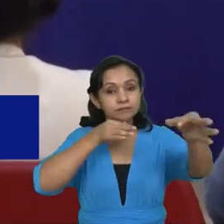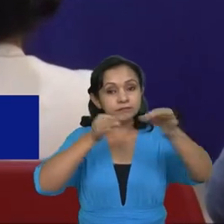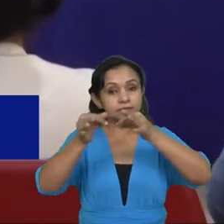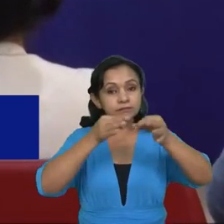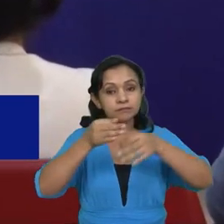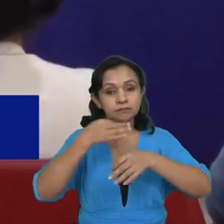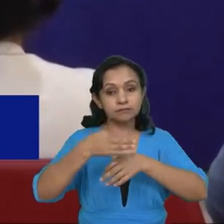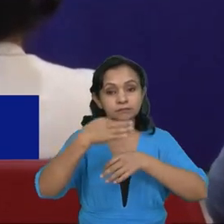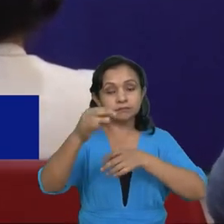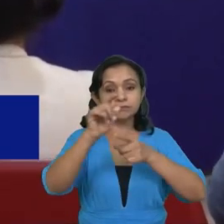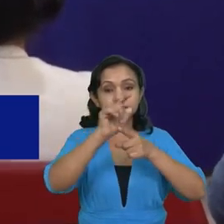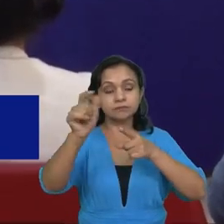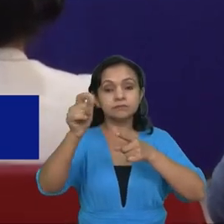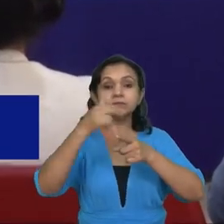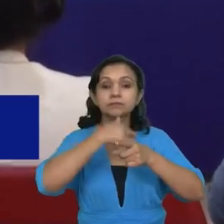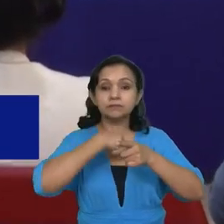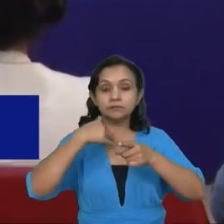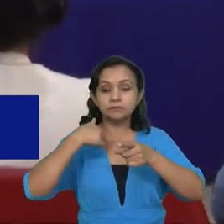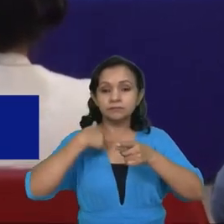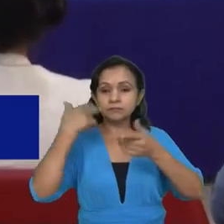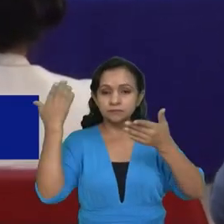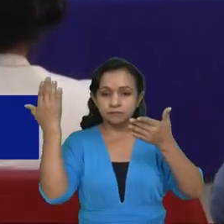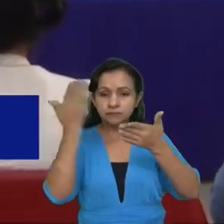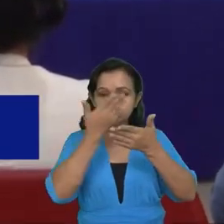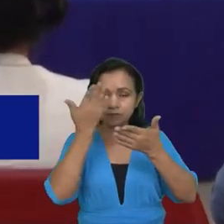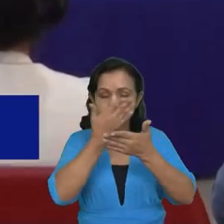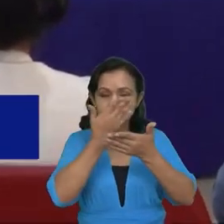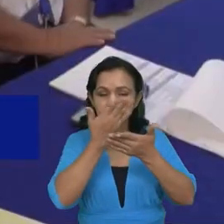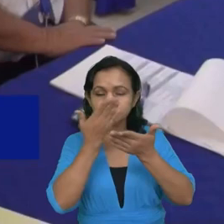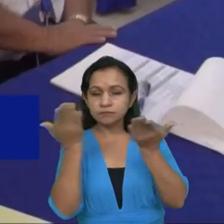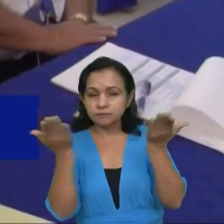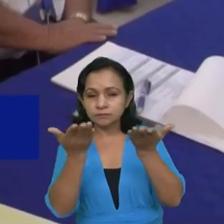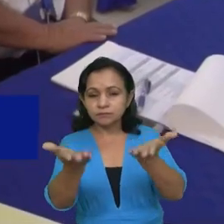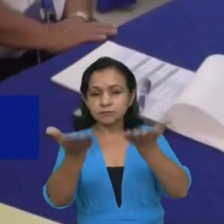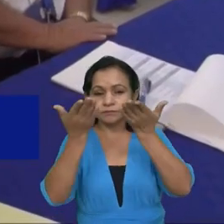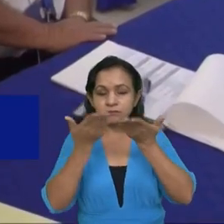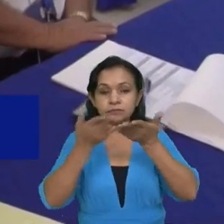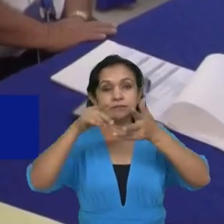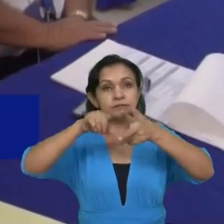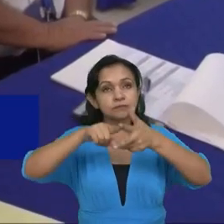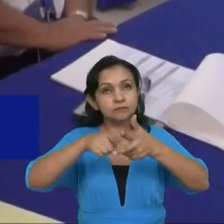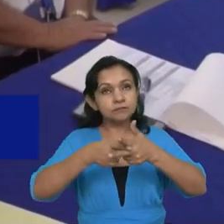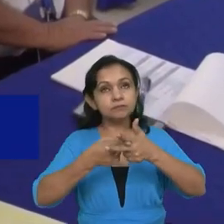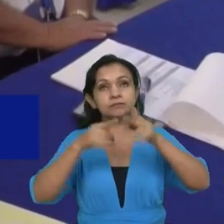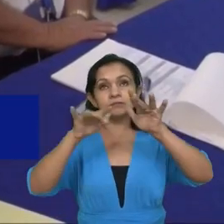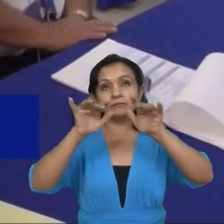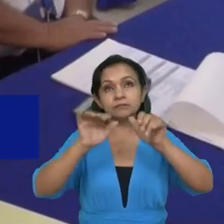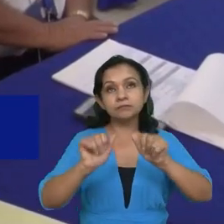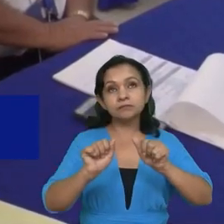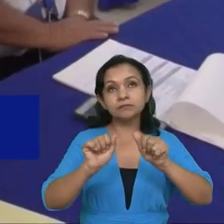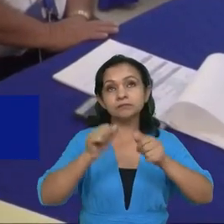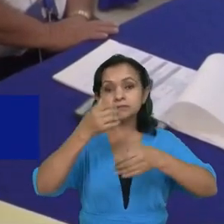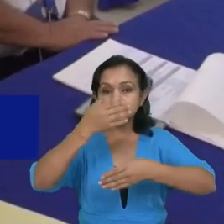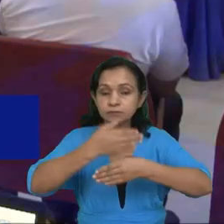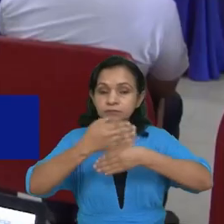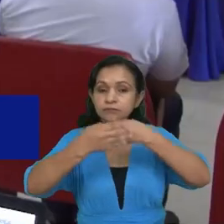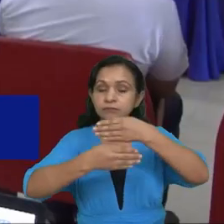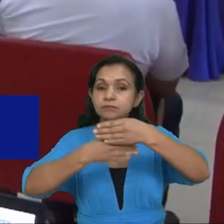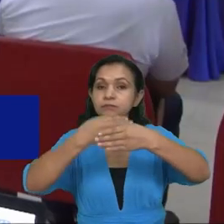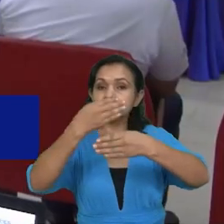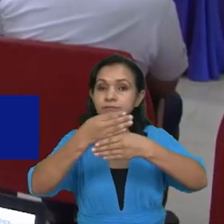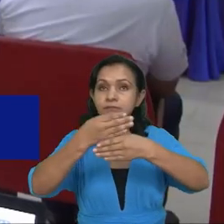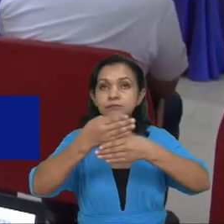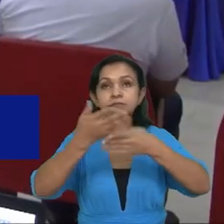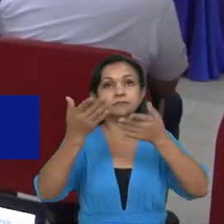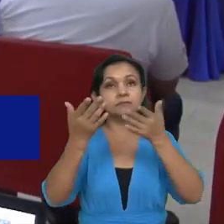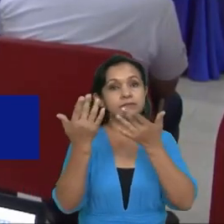próximos meses recibirá un estudio de prefactibilidad para iniciar con la licitación de la construcción de la